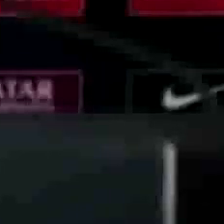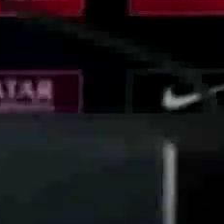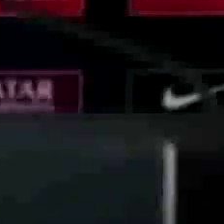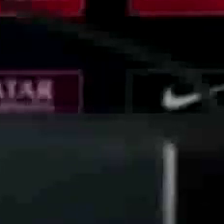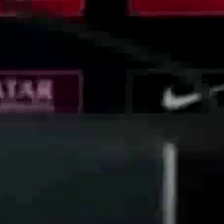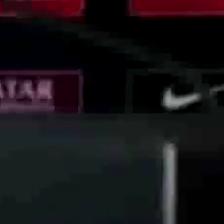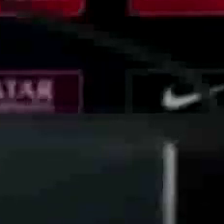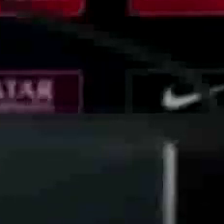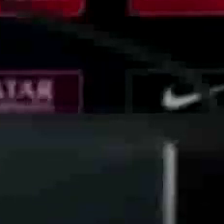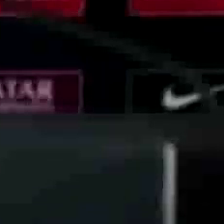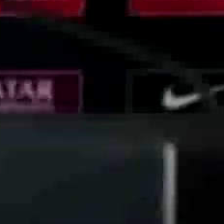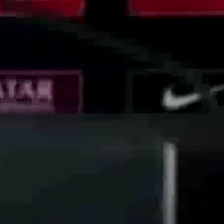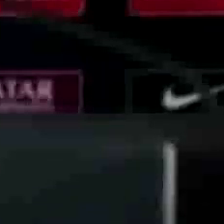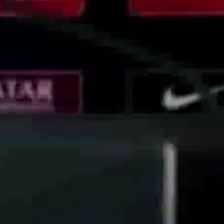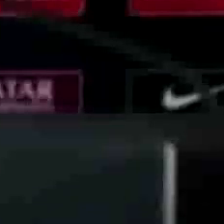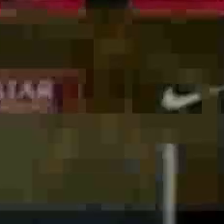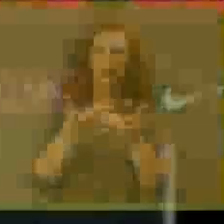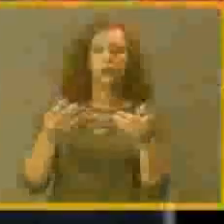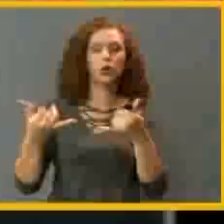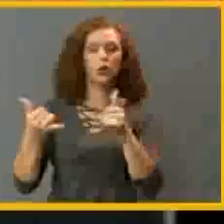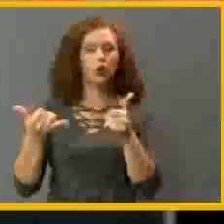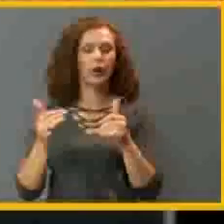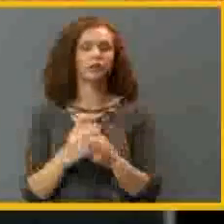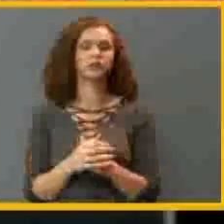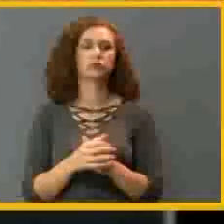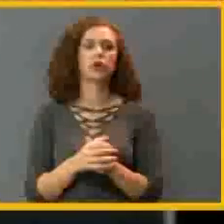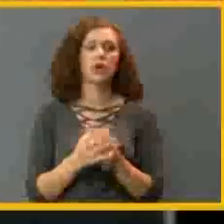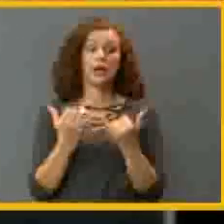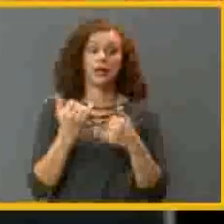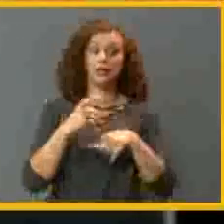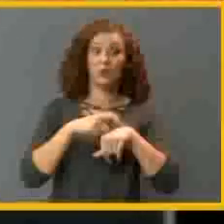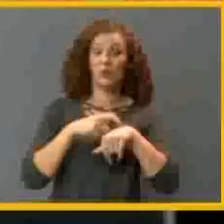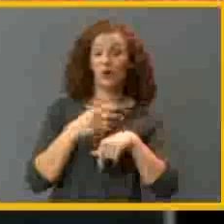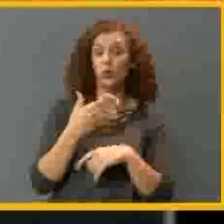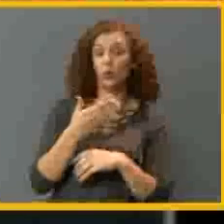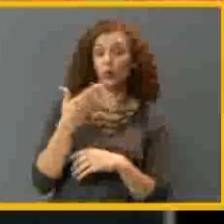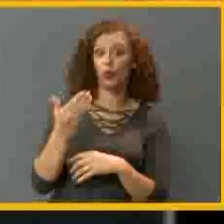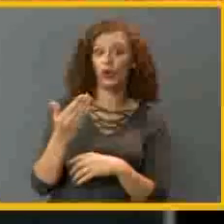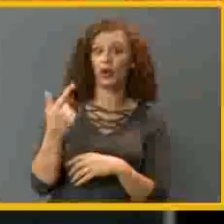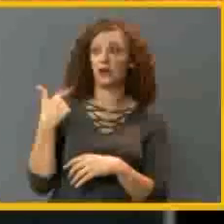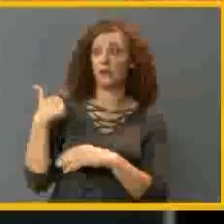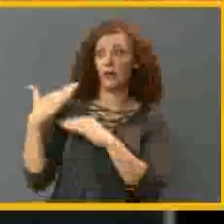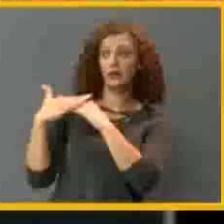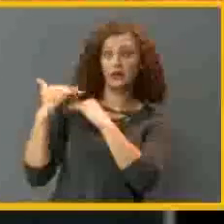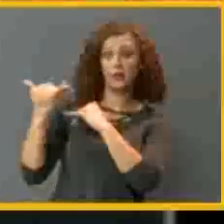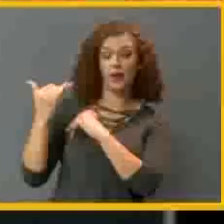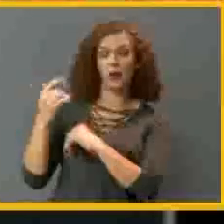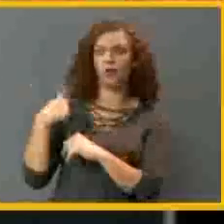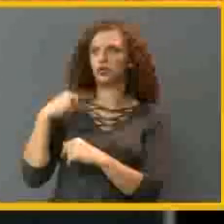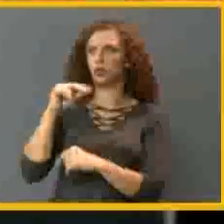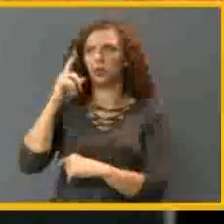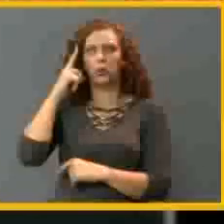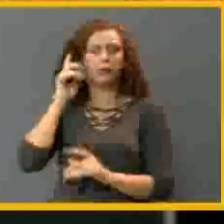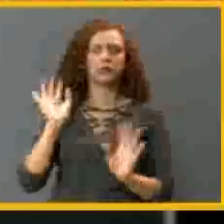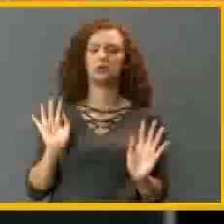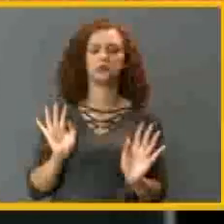yo intento hablar en el terreno de juego. En su momento, cuando me convocaron, no lo pensé